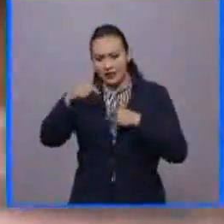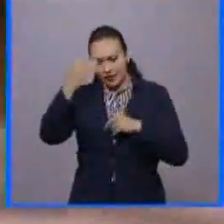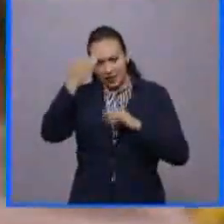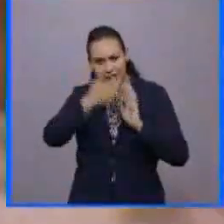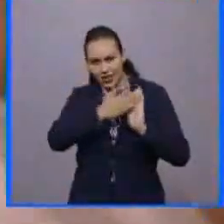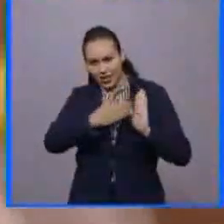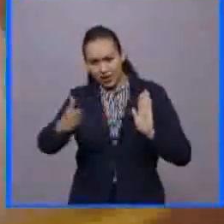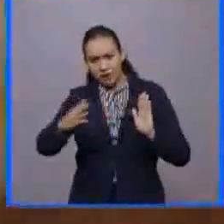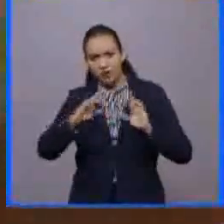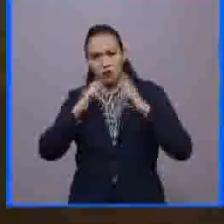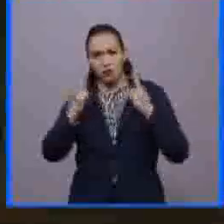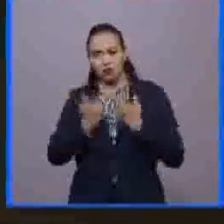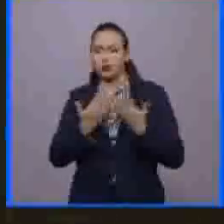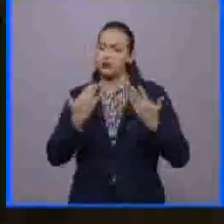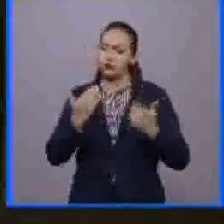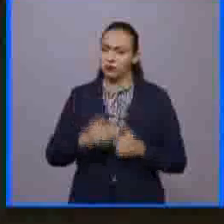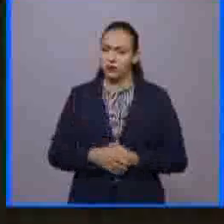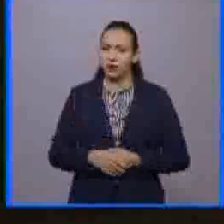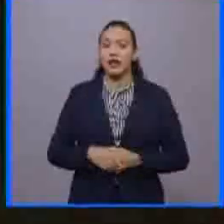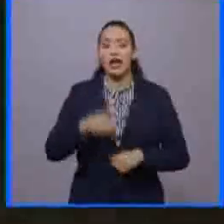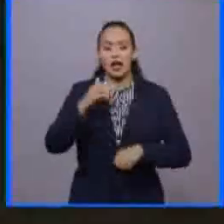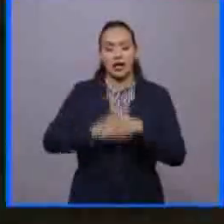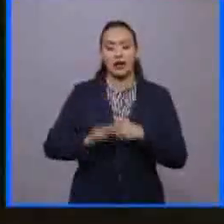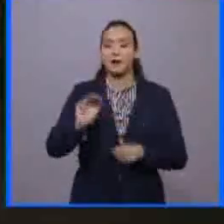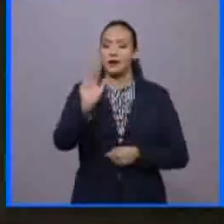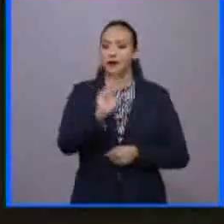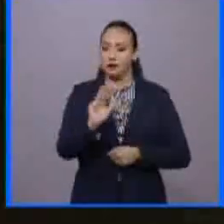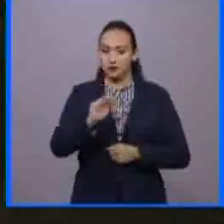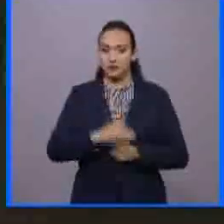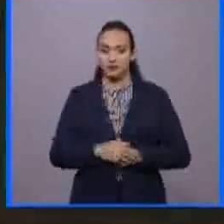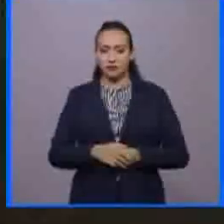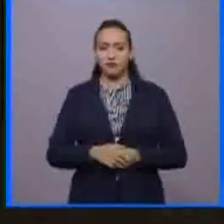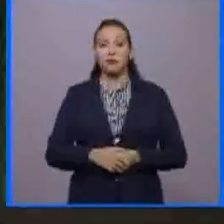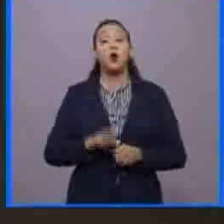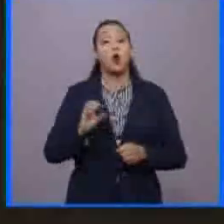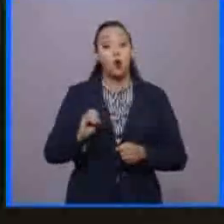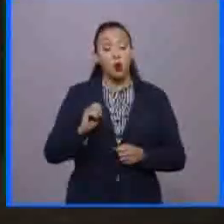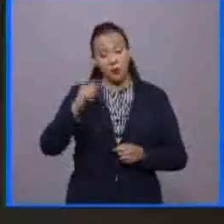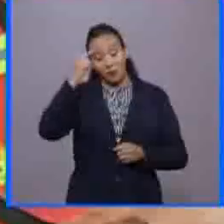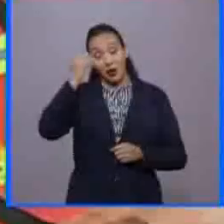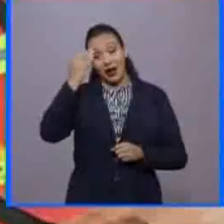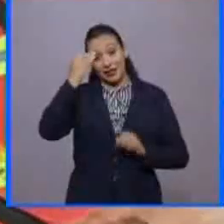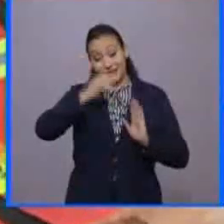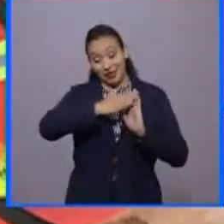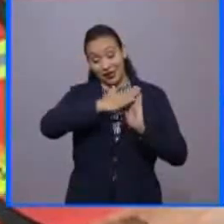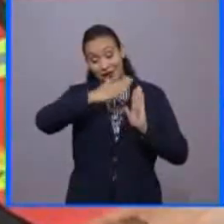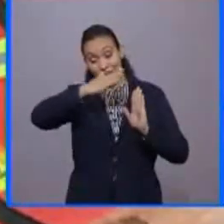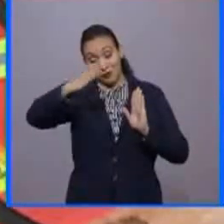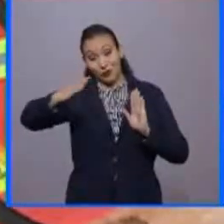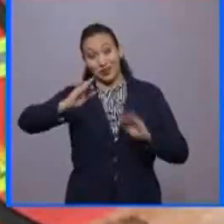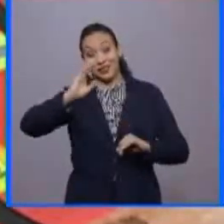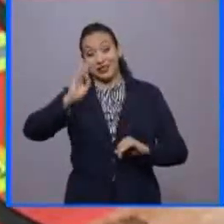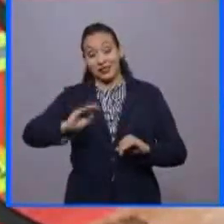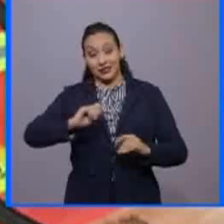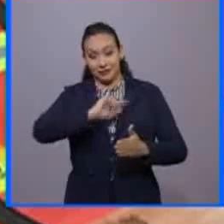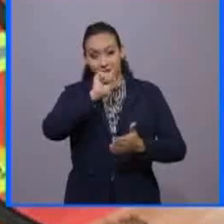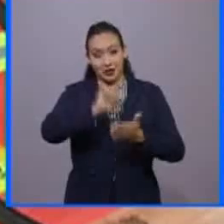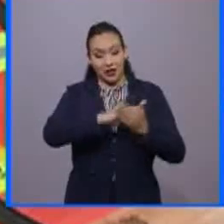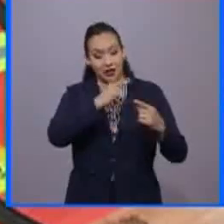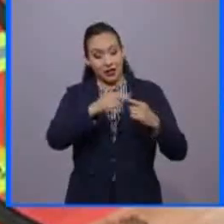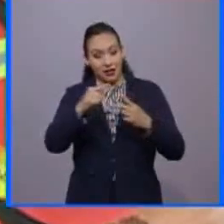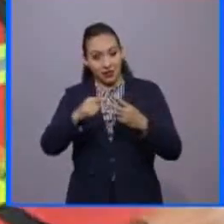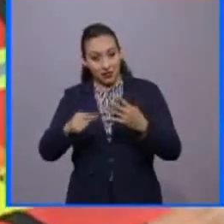periodo ordinario de sesiones, que concluye este miércoles, ni para el periodo extraordinario en el que se aprobarán diversas